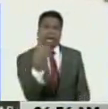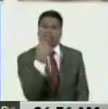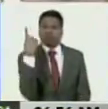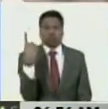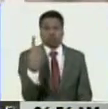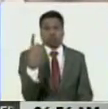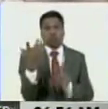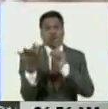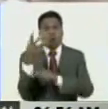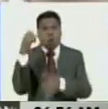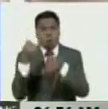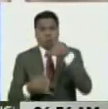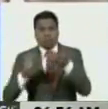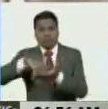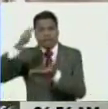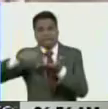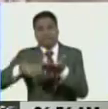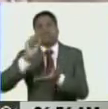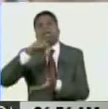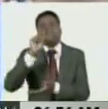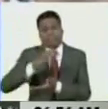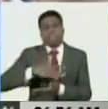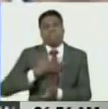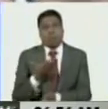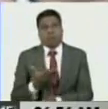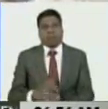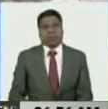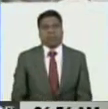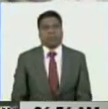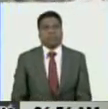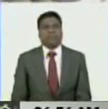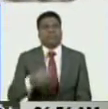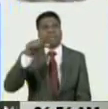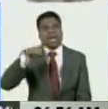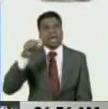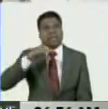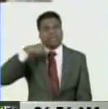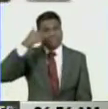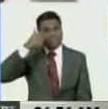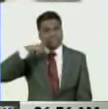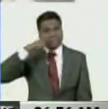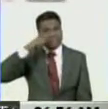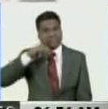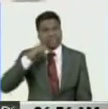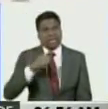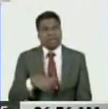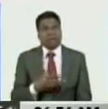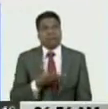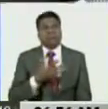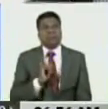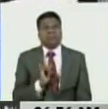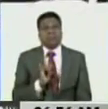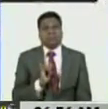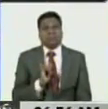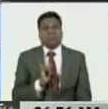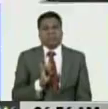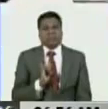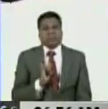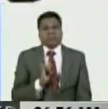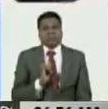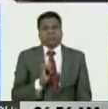hemos facilitado las organizaciones con fines políticos, pero bueno, este fin de semana, lamentándolo mucho, hubo algunos hechos,